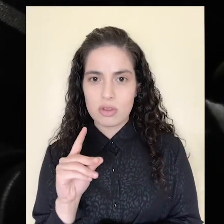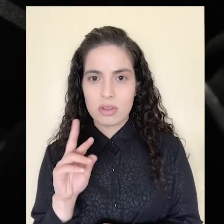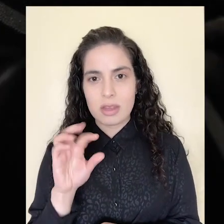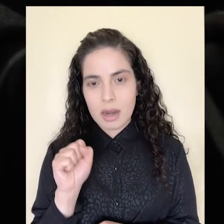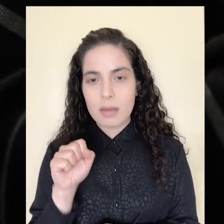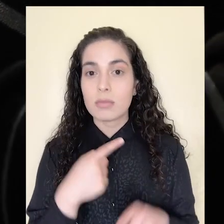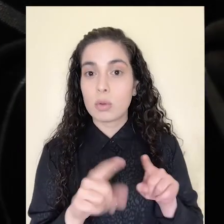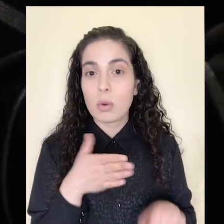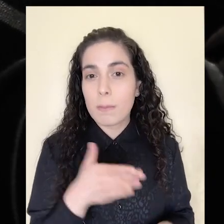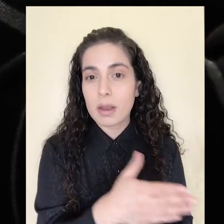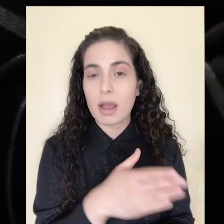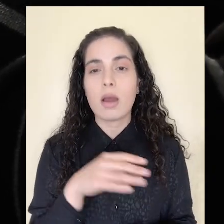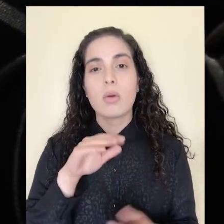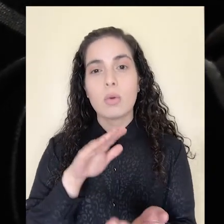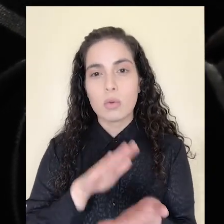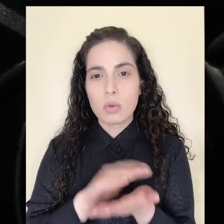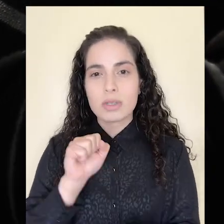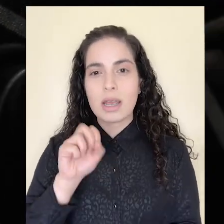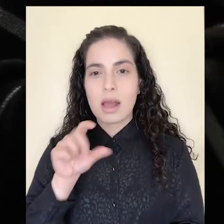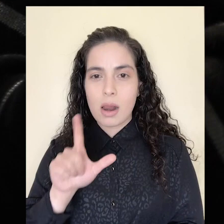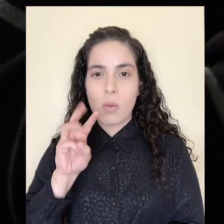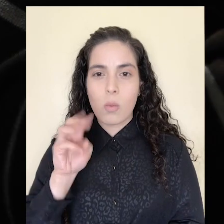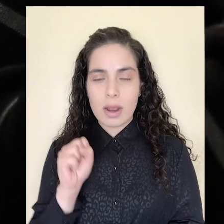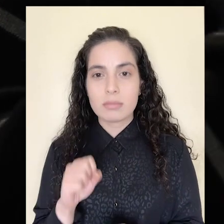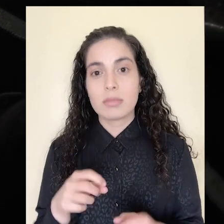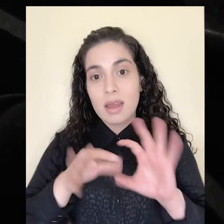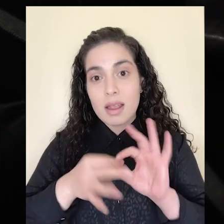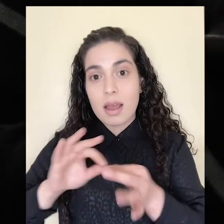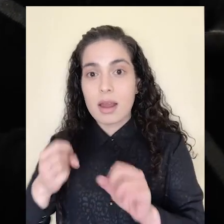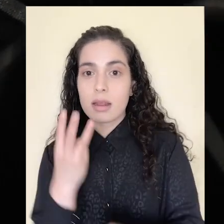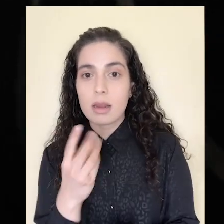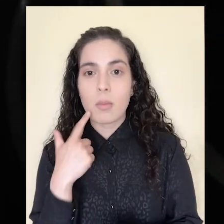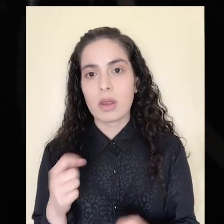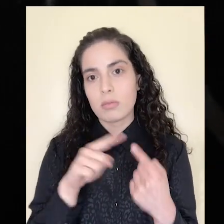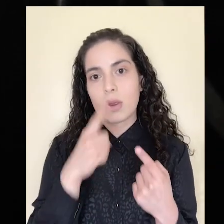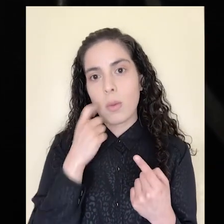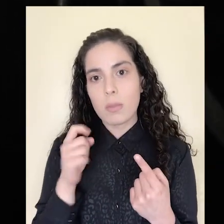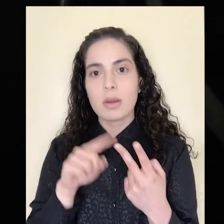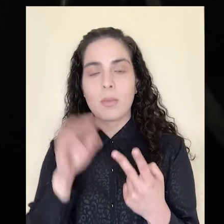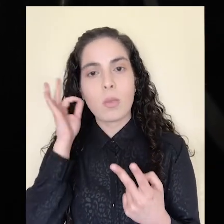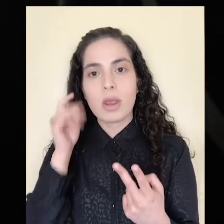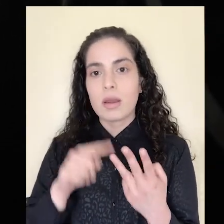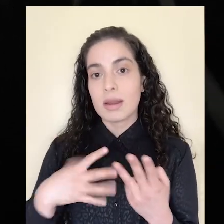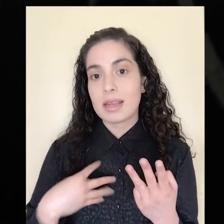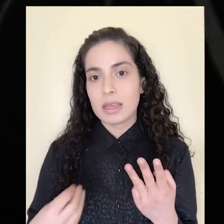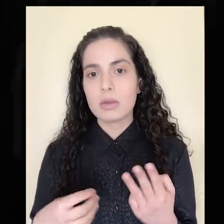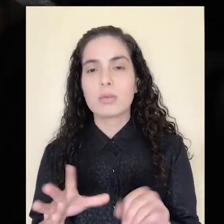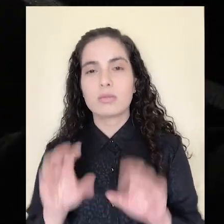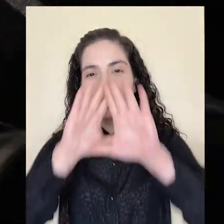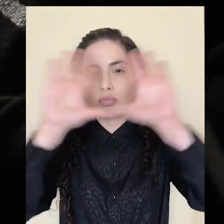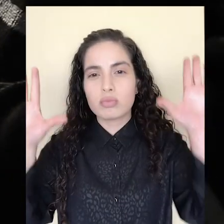te fijas, las cadenas, que son tres, hombre, mujer y los hijos, la descendencia, el buen mapo, que se llama, esta es la parte de